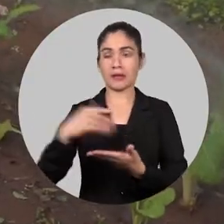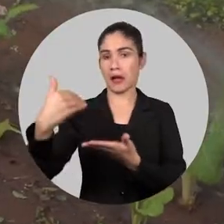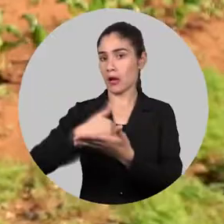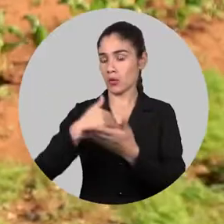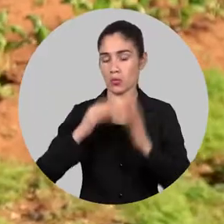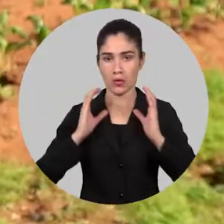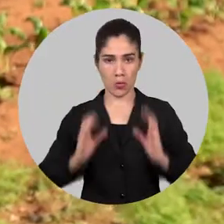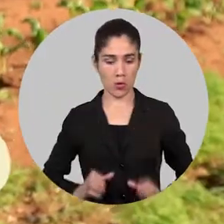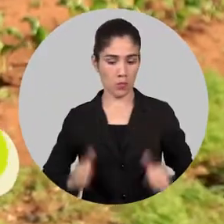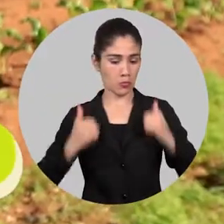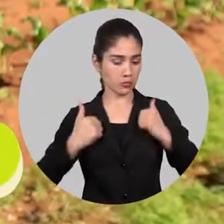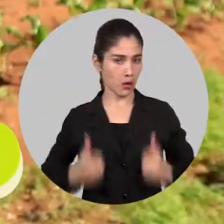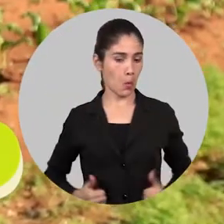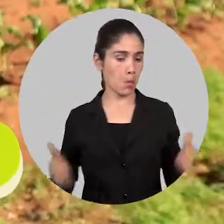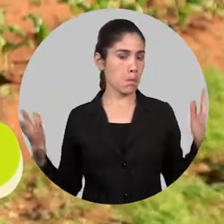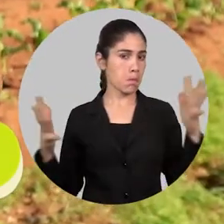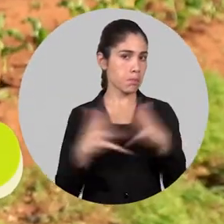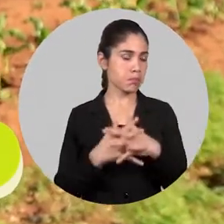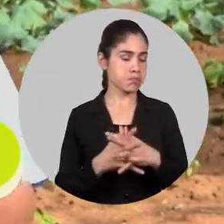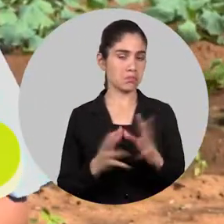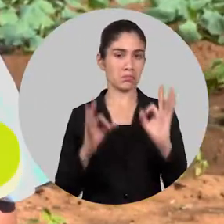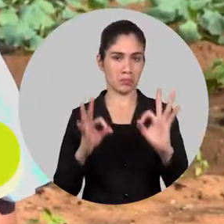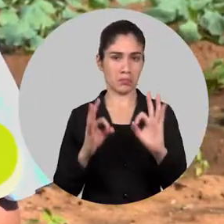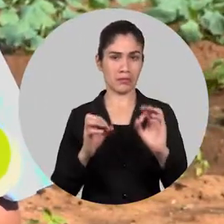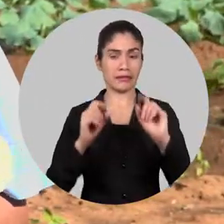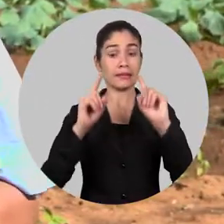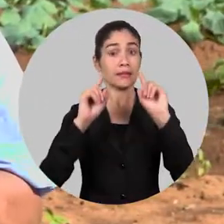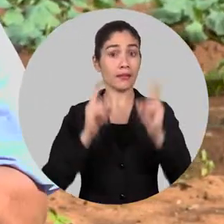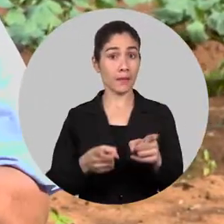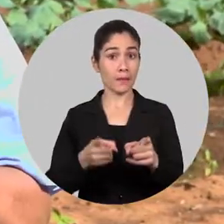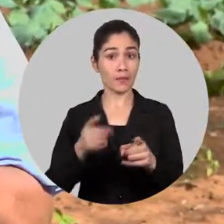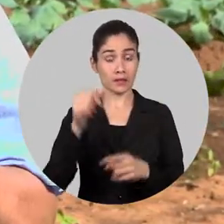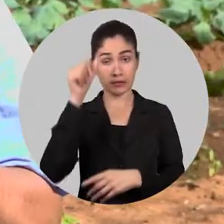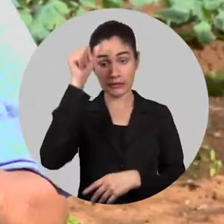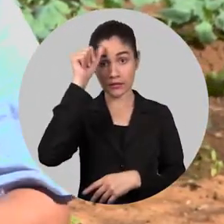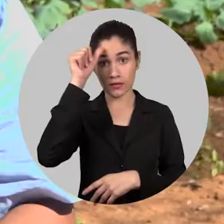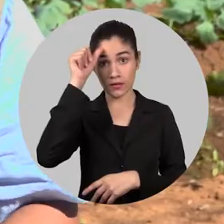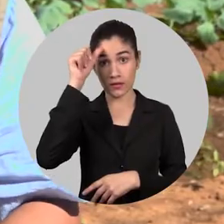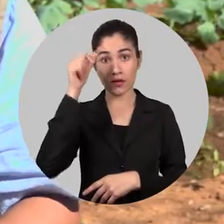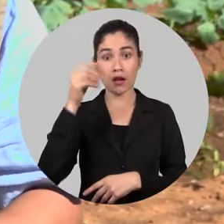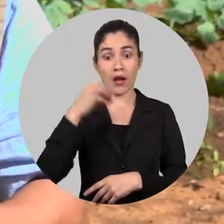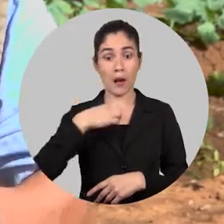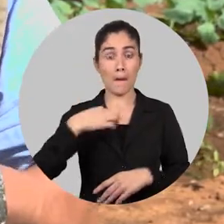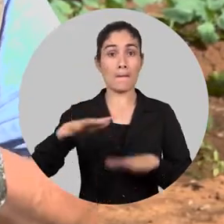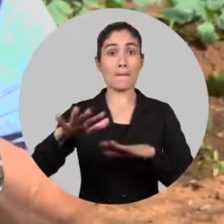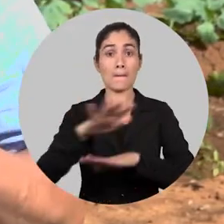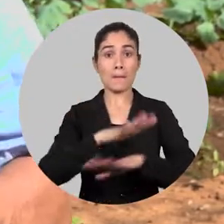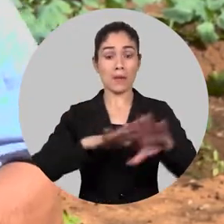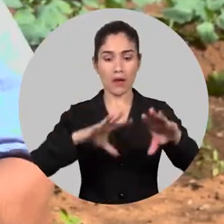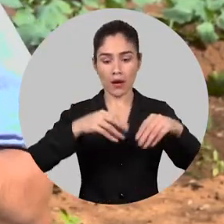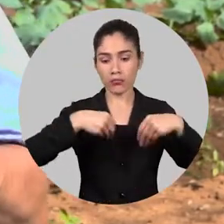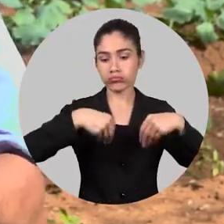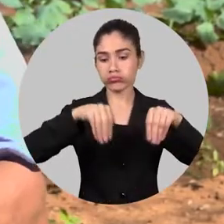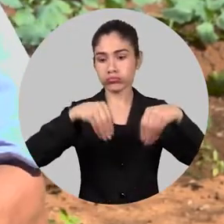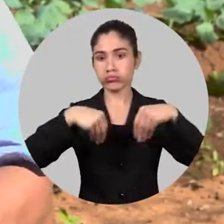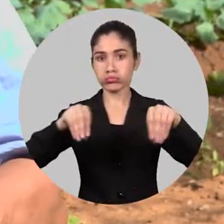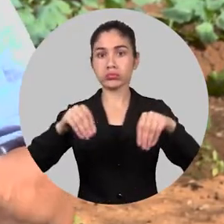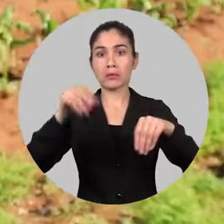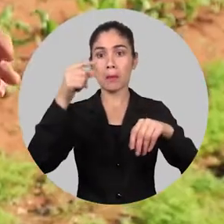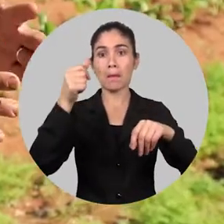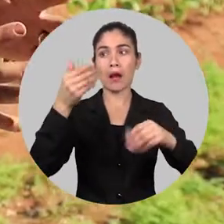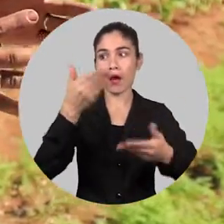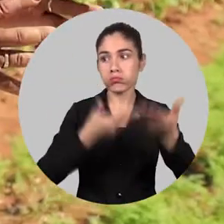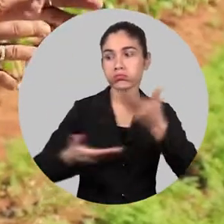poquitito de cuervo, de salud, completo. La retorno de plata,